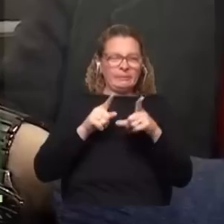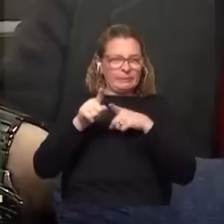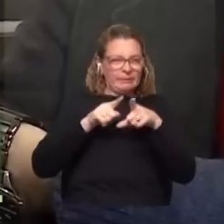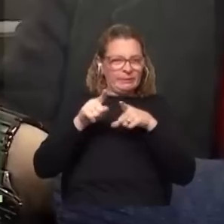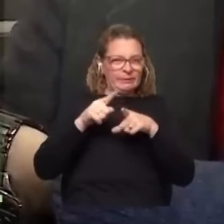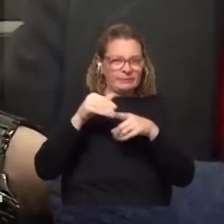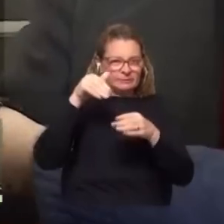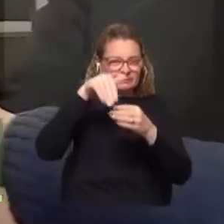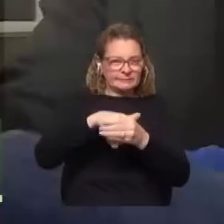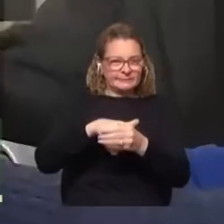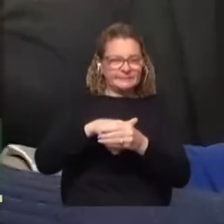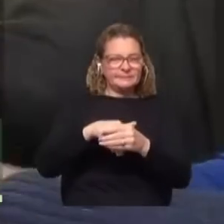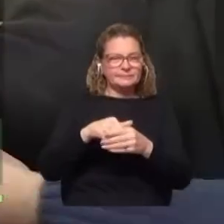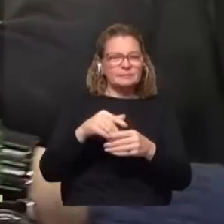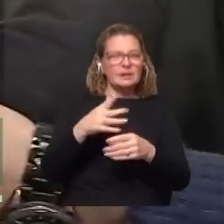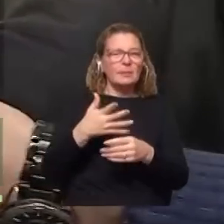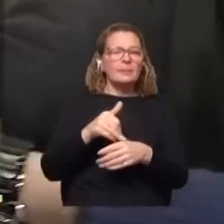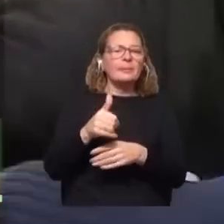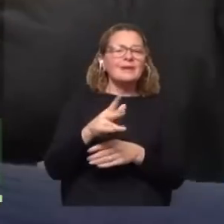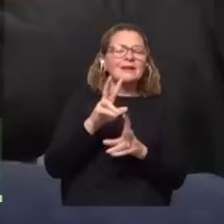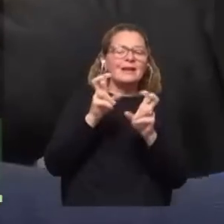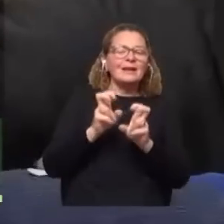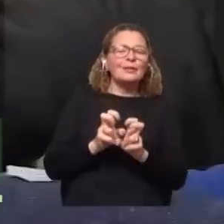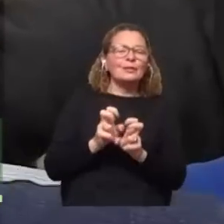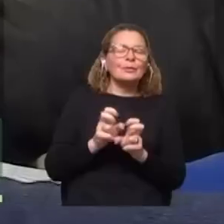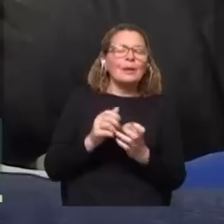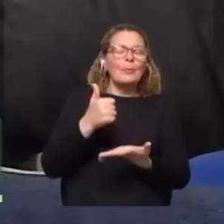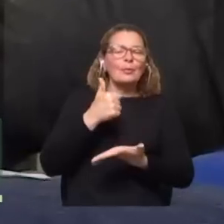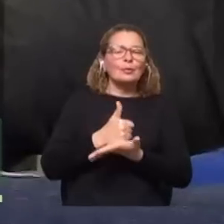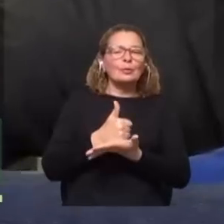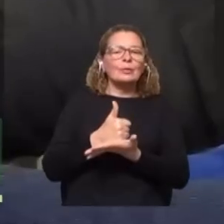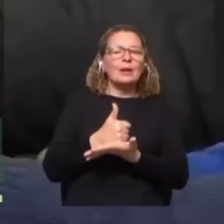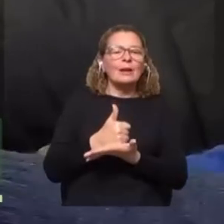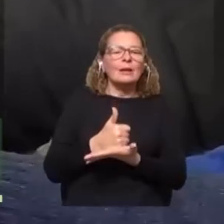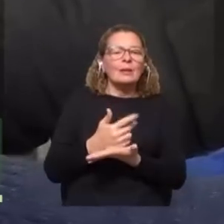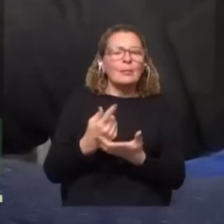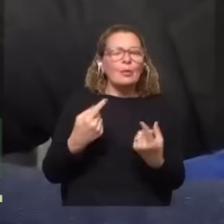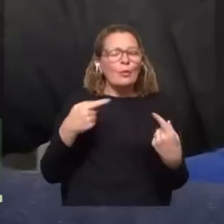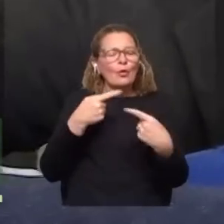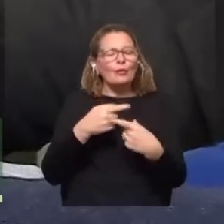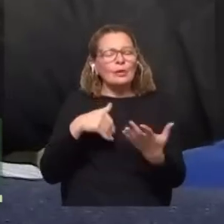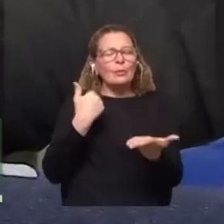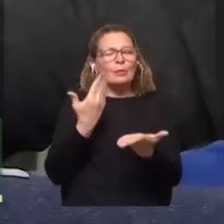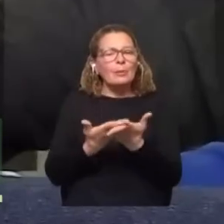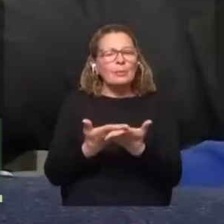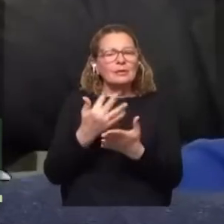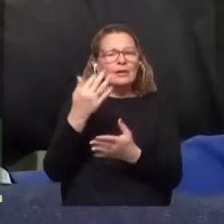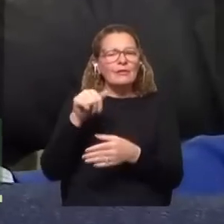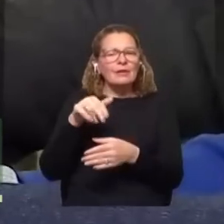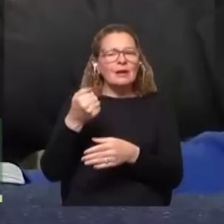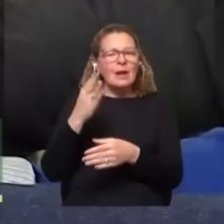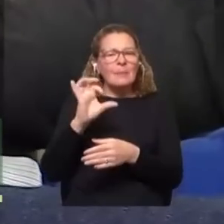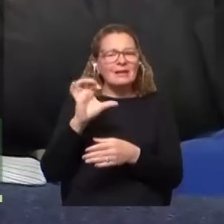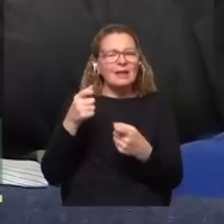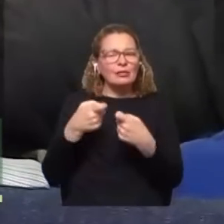botín de guerra electoral de la lectura y el análisis y la postura que que va a tener va a haber una contrapropuesta por parte de fenape de las